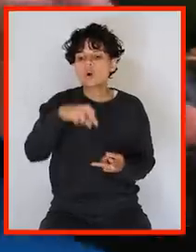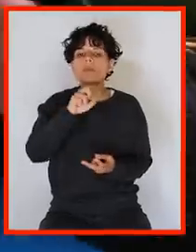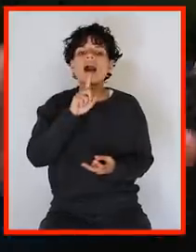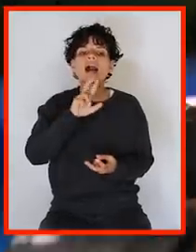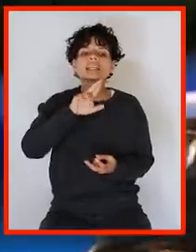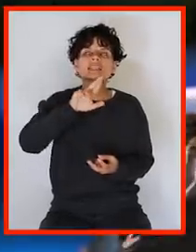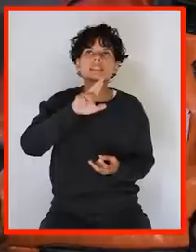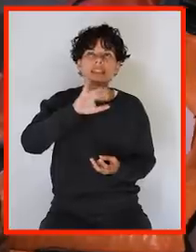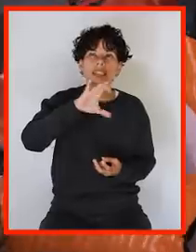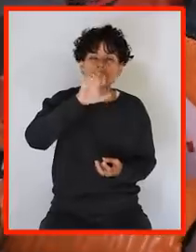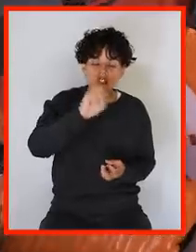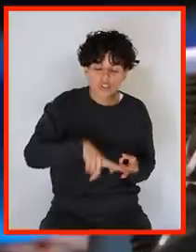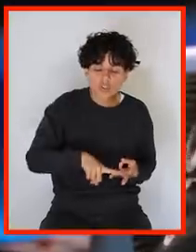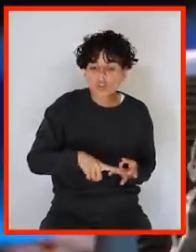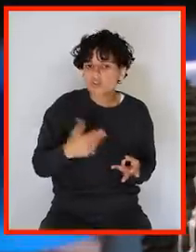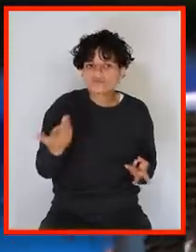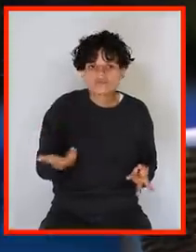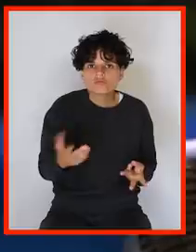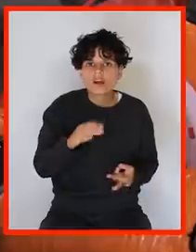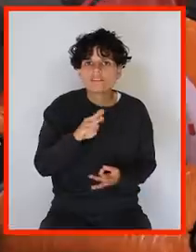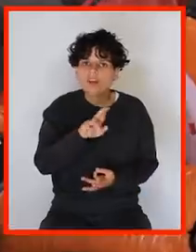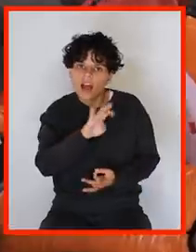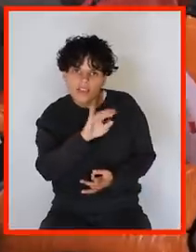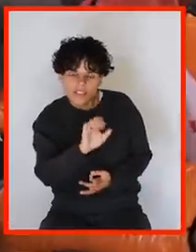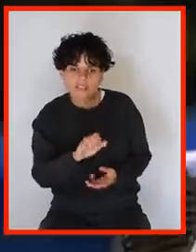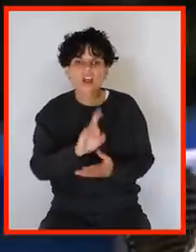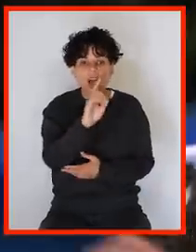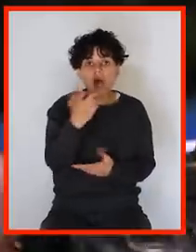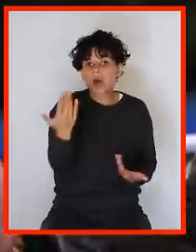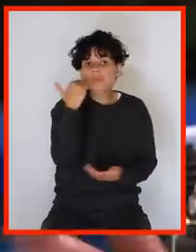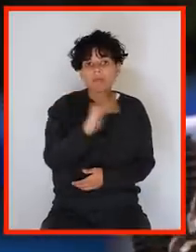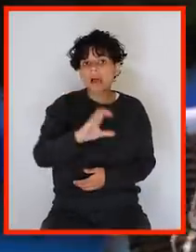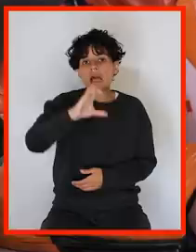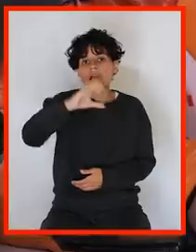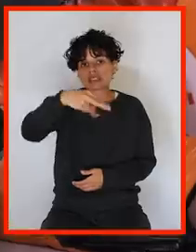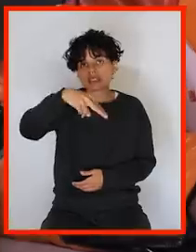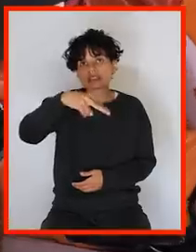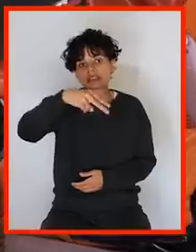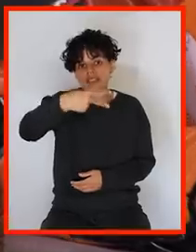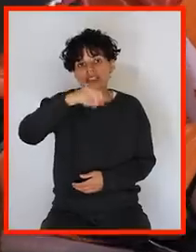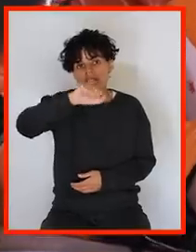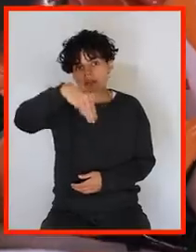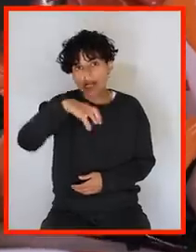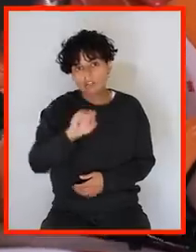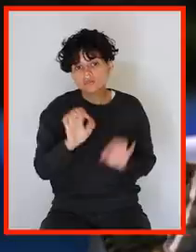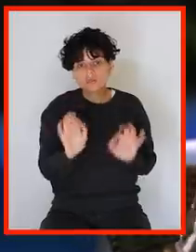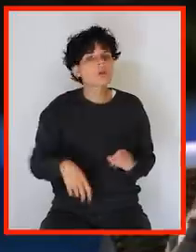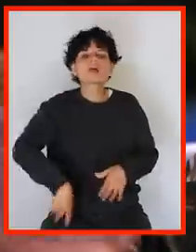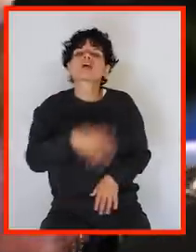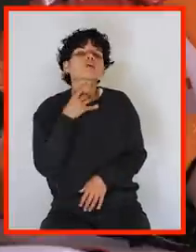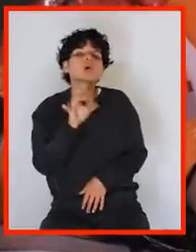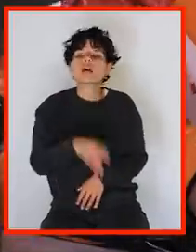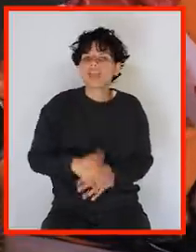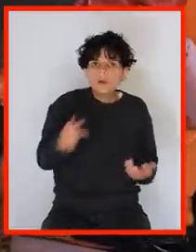No, patrón. No, chamaco. Ya, pero no me voy, po. O como tú queráis, po. Pero, sí. pero ¿te digo chamaco o no?